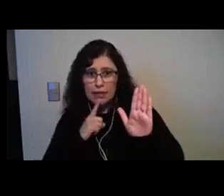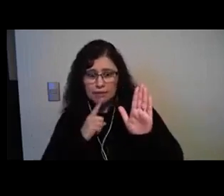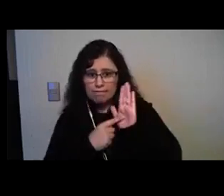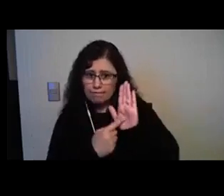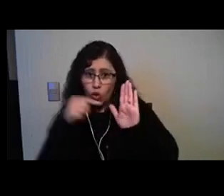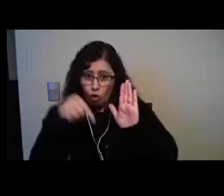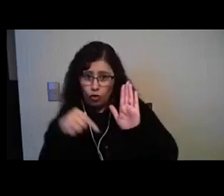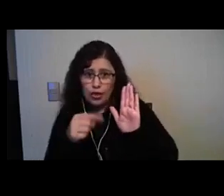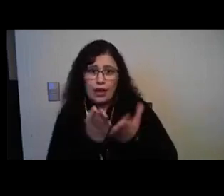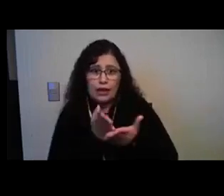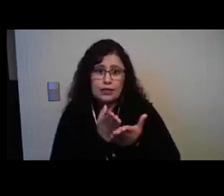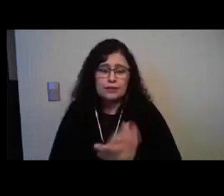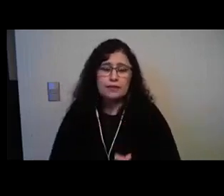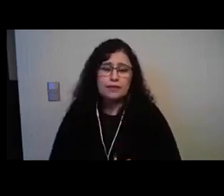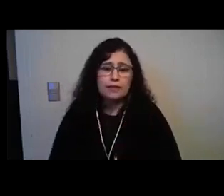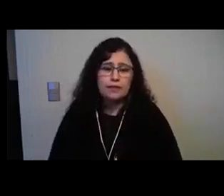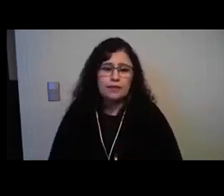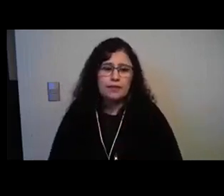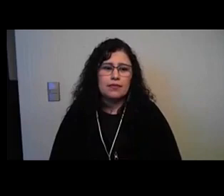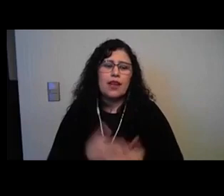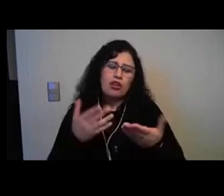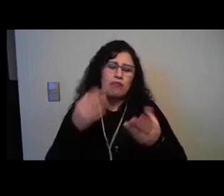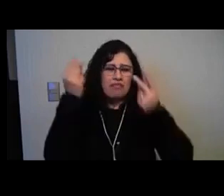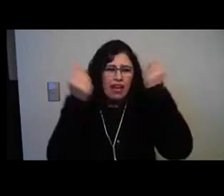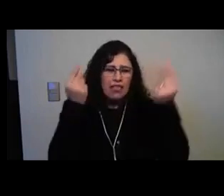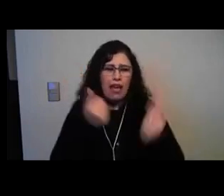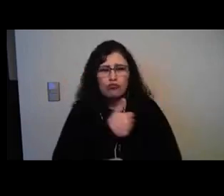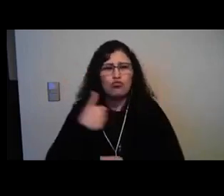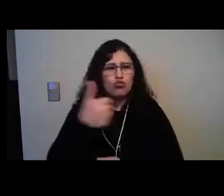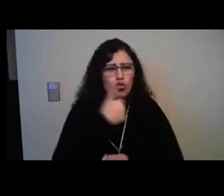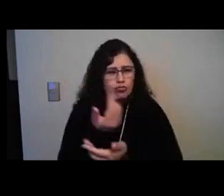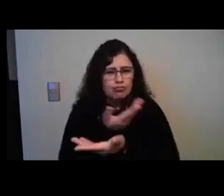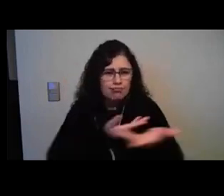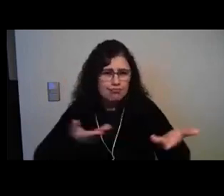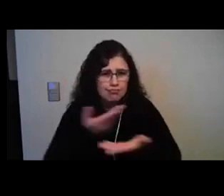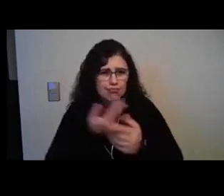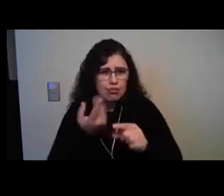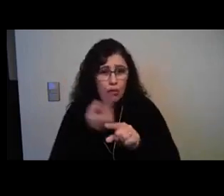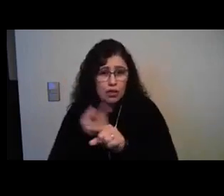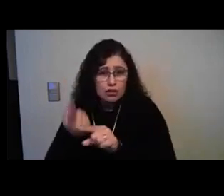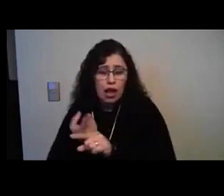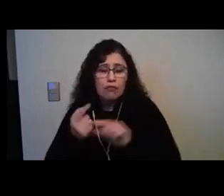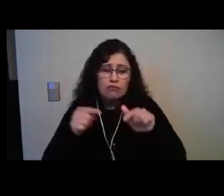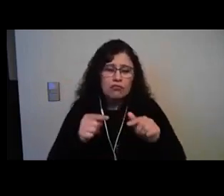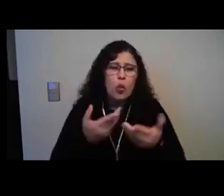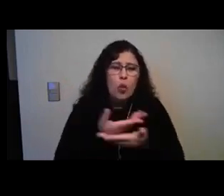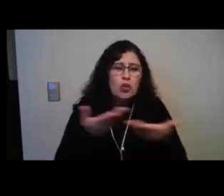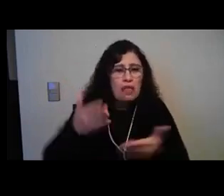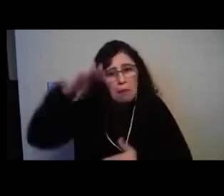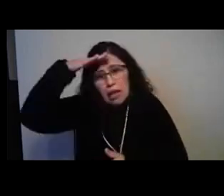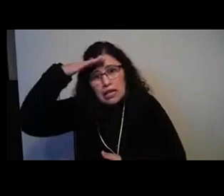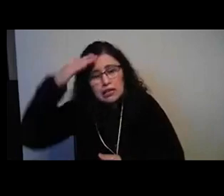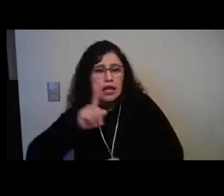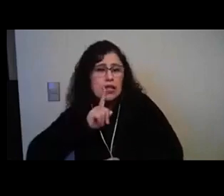hoy y la idea es que esto sea un conversatorio donde puedan formular las preguntas o su experiencia que puedan